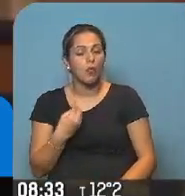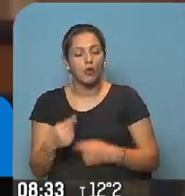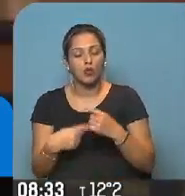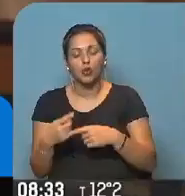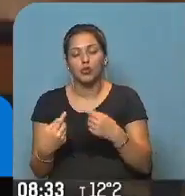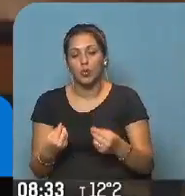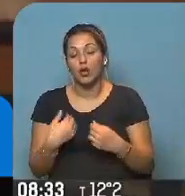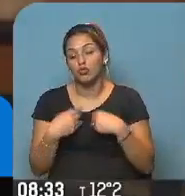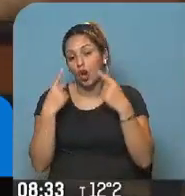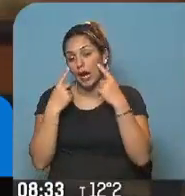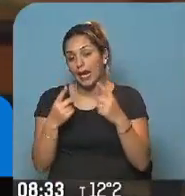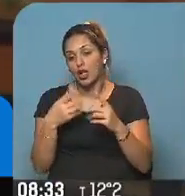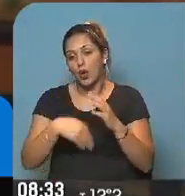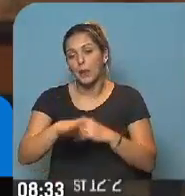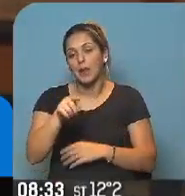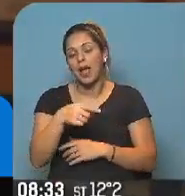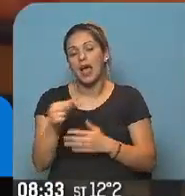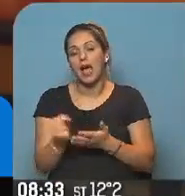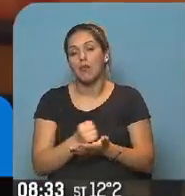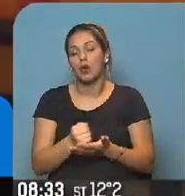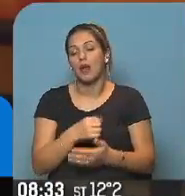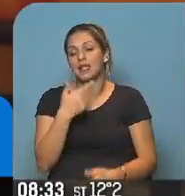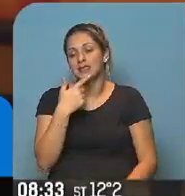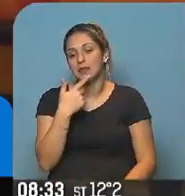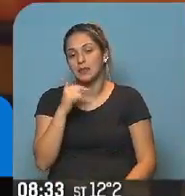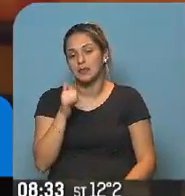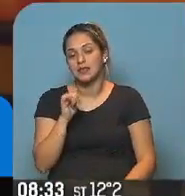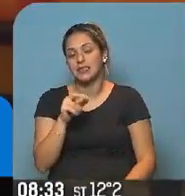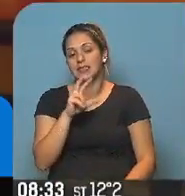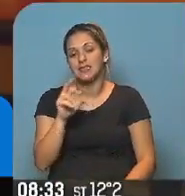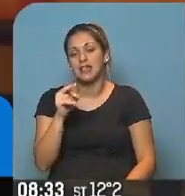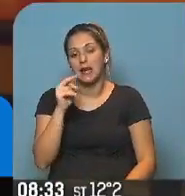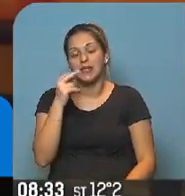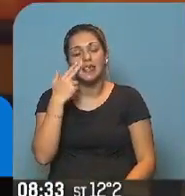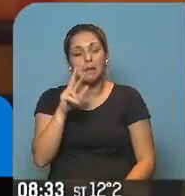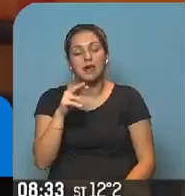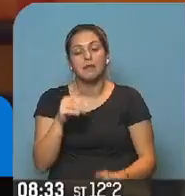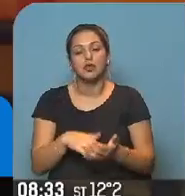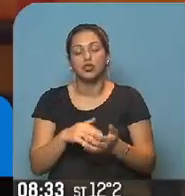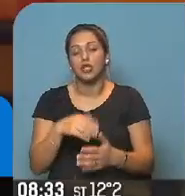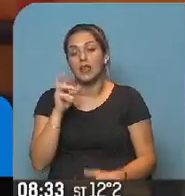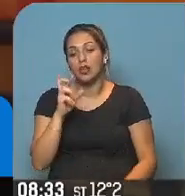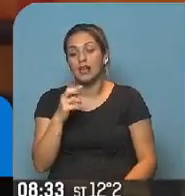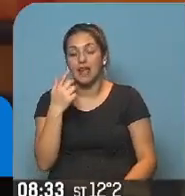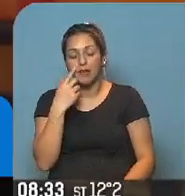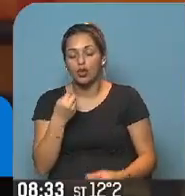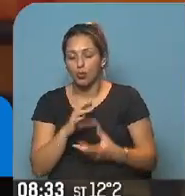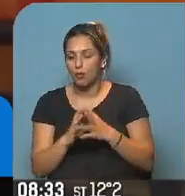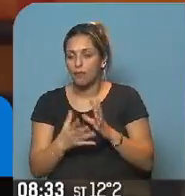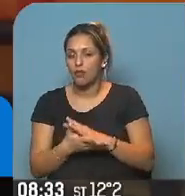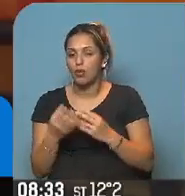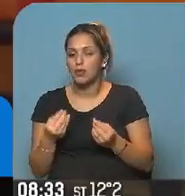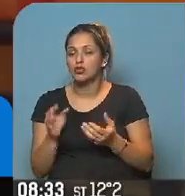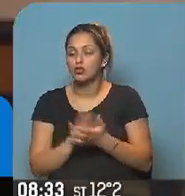que se va a aprobar en septiembre el desembolso de 3.000 millones de dólares y creo que van a evaluar con cuidado el impacto sobre la